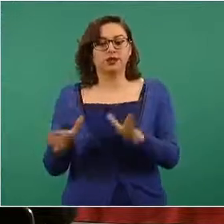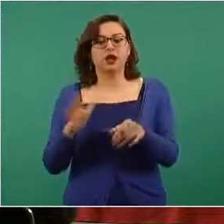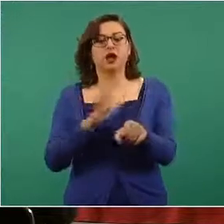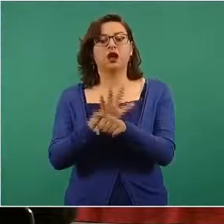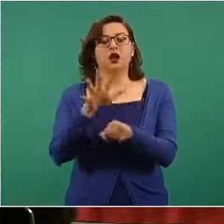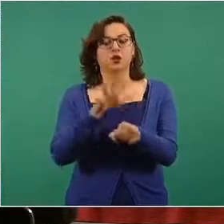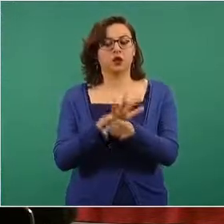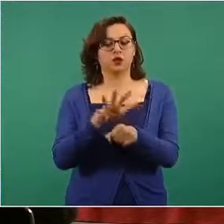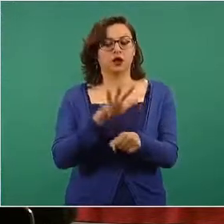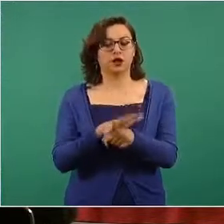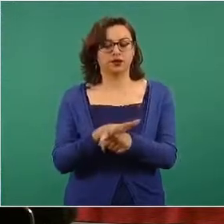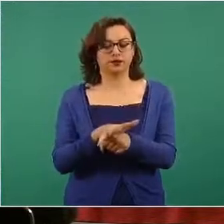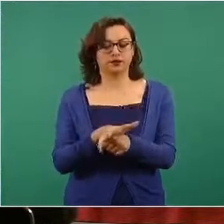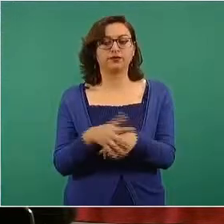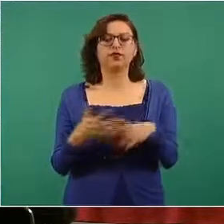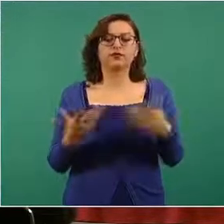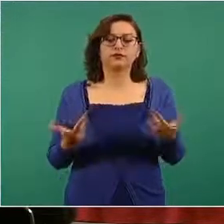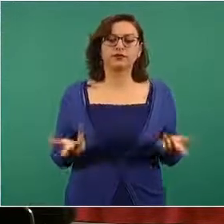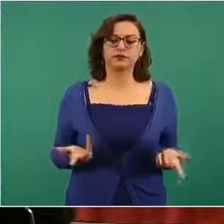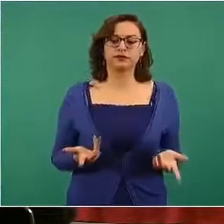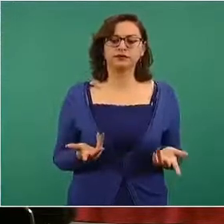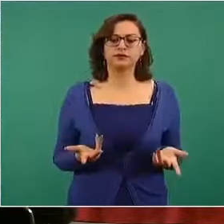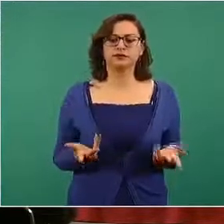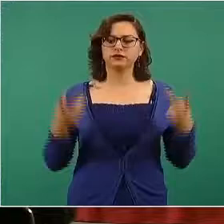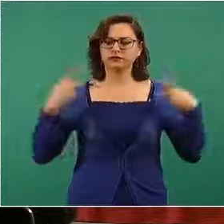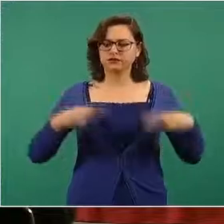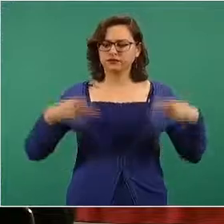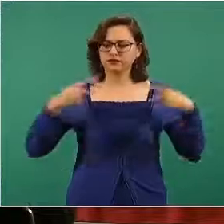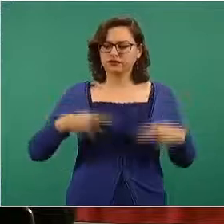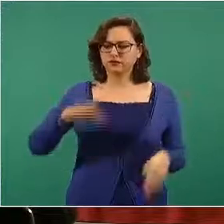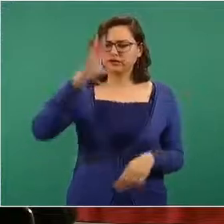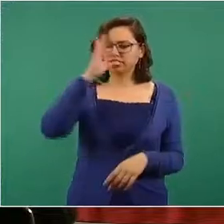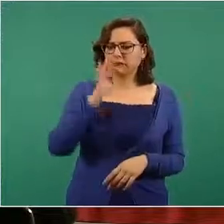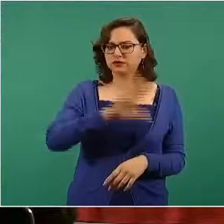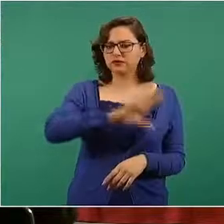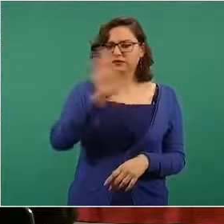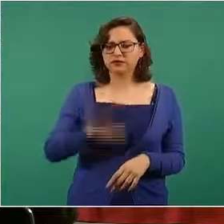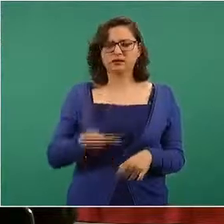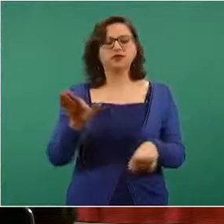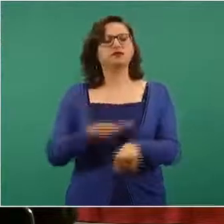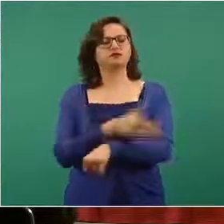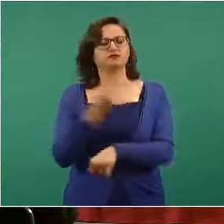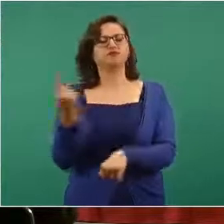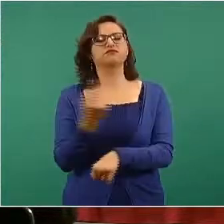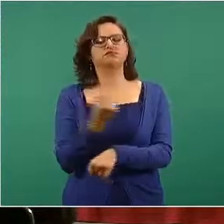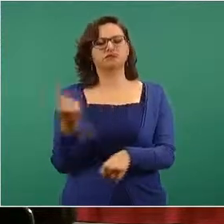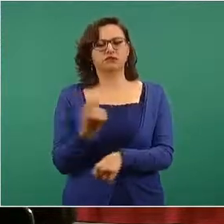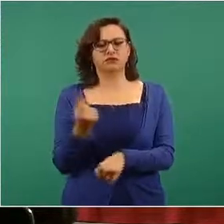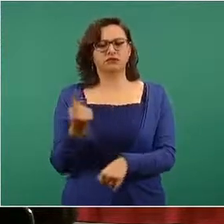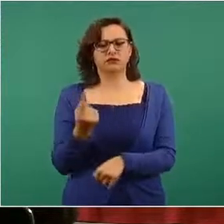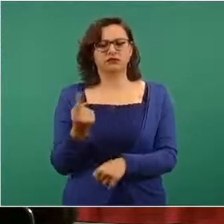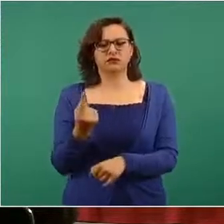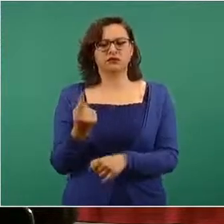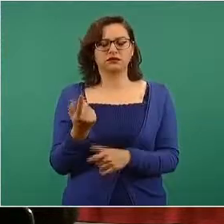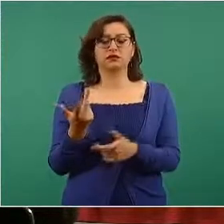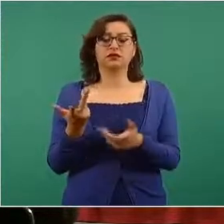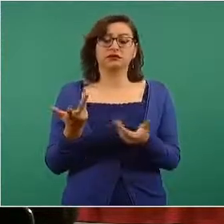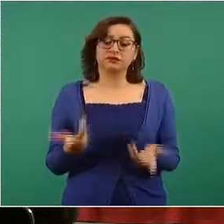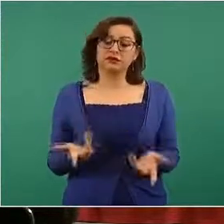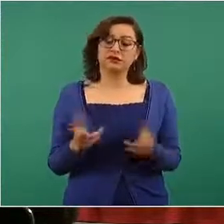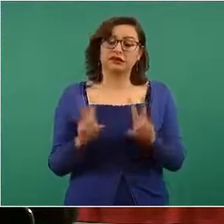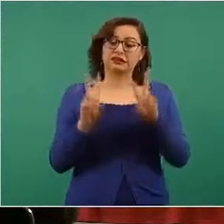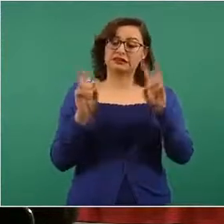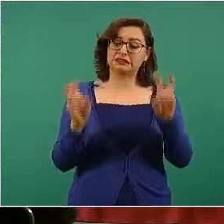de por qué se están dando estas muertes y a qué se están asociando. Y una parte muy importante en la que hemos